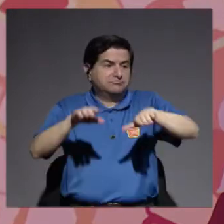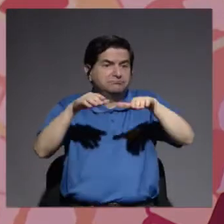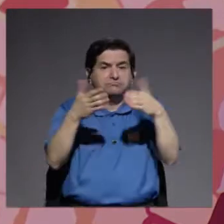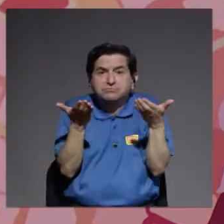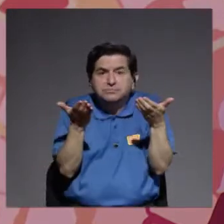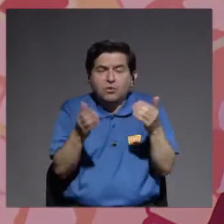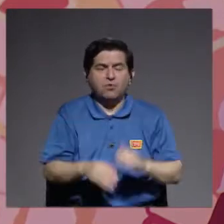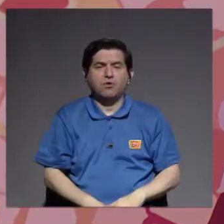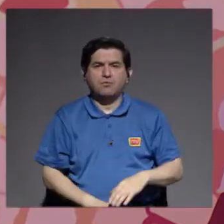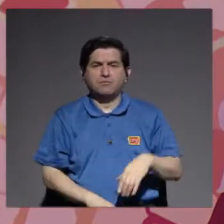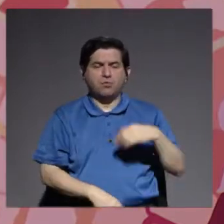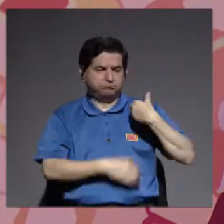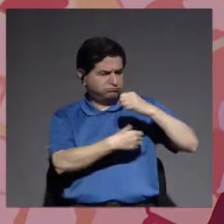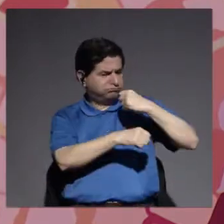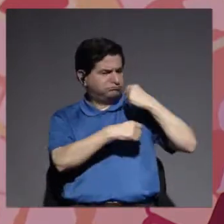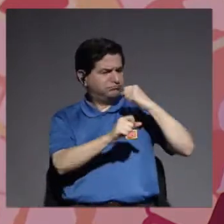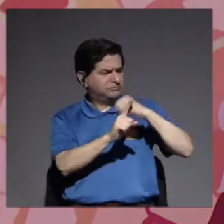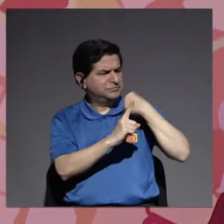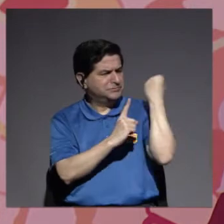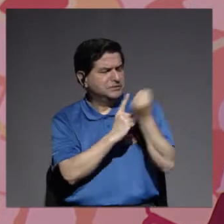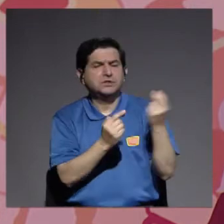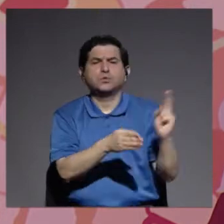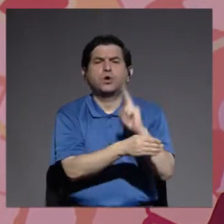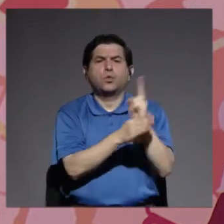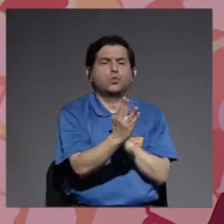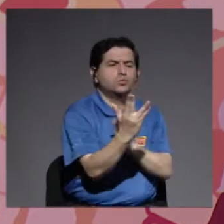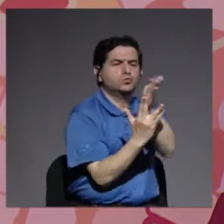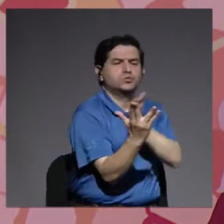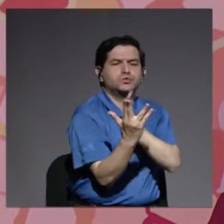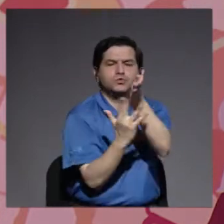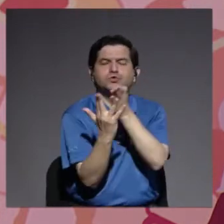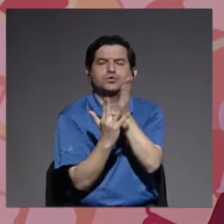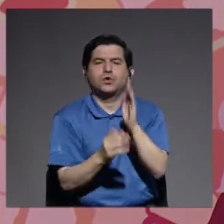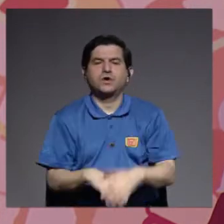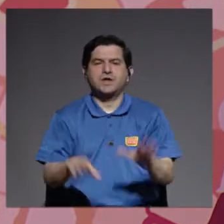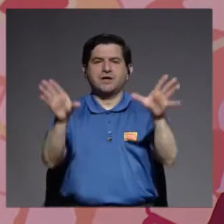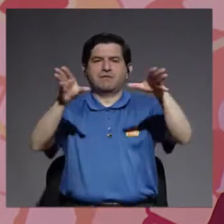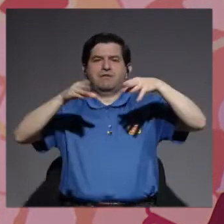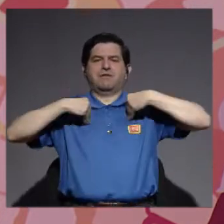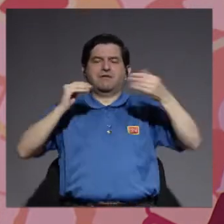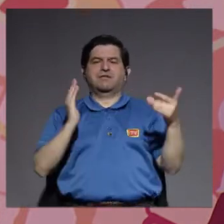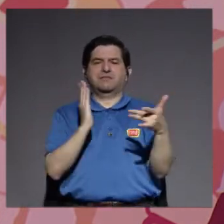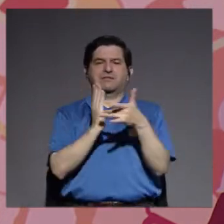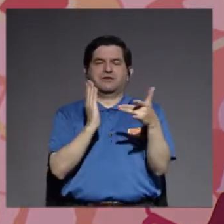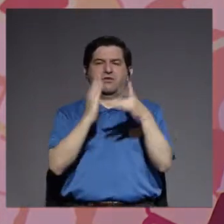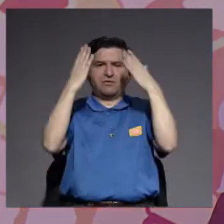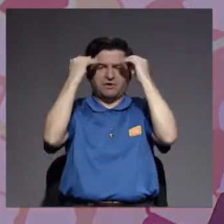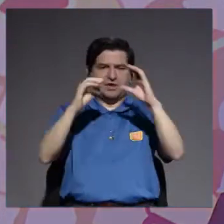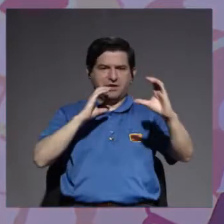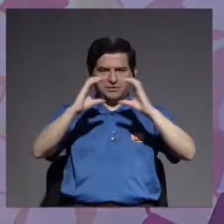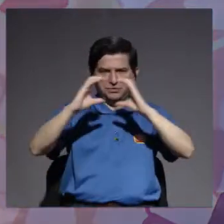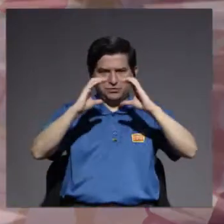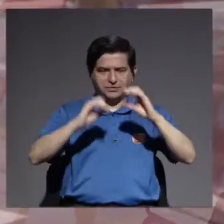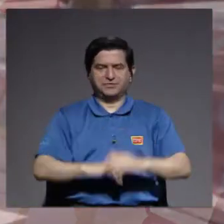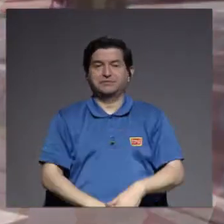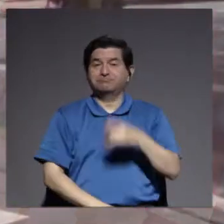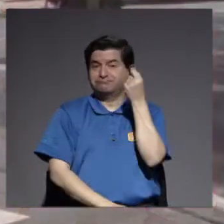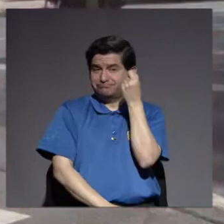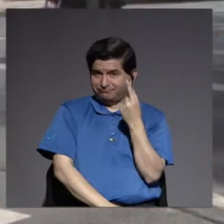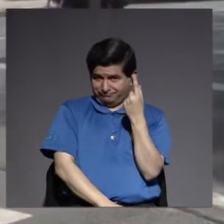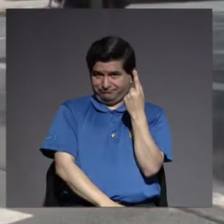encuentran los gobiernos locales en uso, acceso y apropiación de las TICs y a